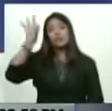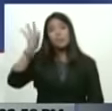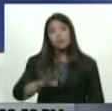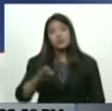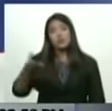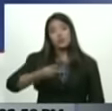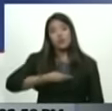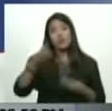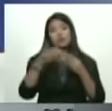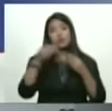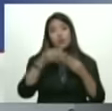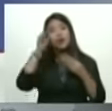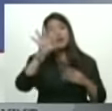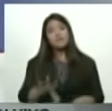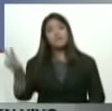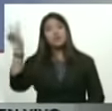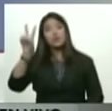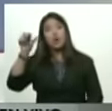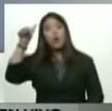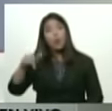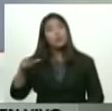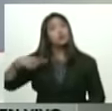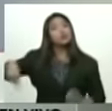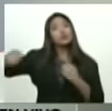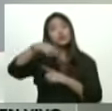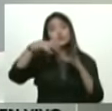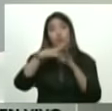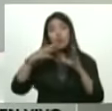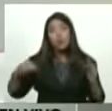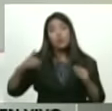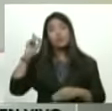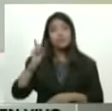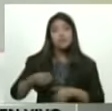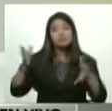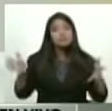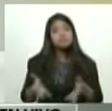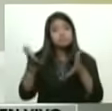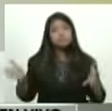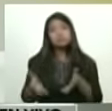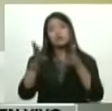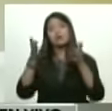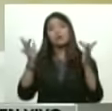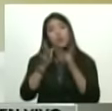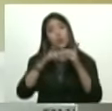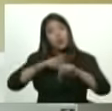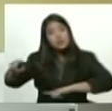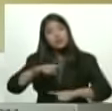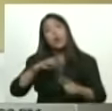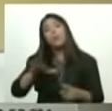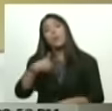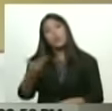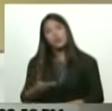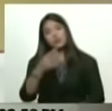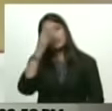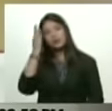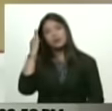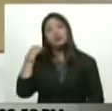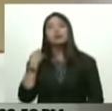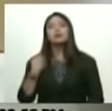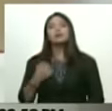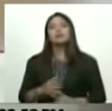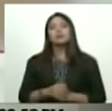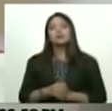del país, que hoy vamos a tener que entre todos empujar de manera coordinada para compensar, digamos, esa